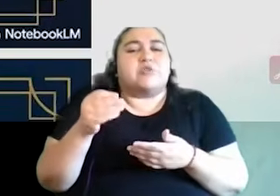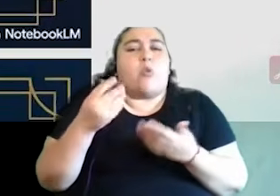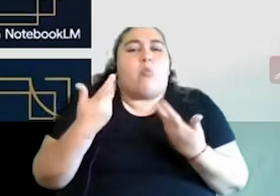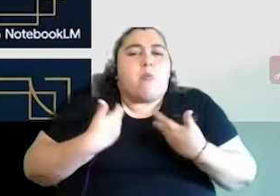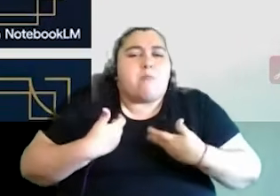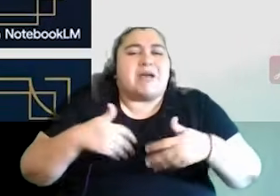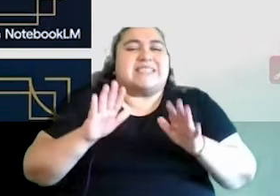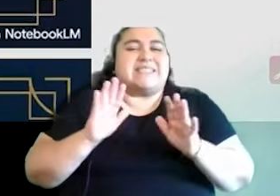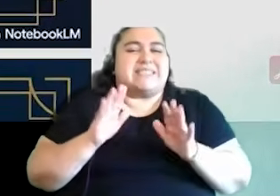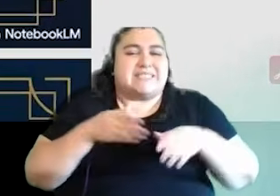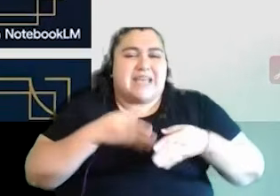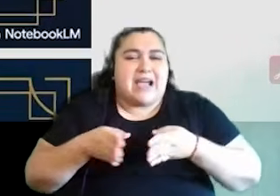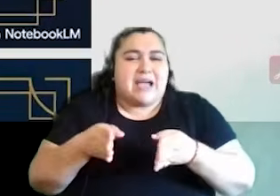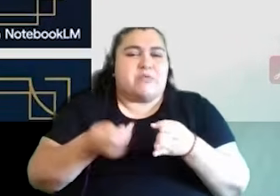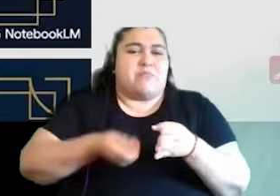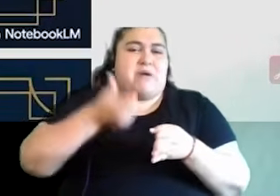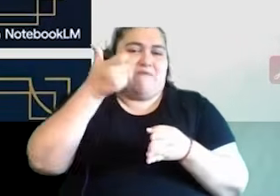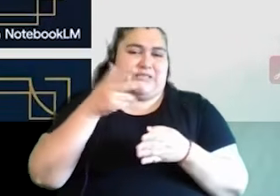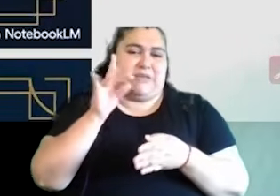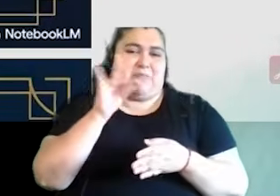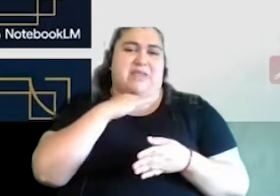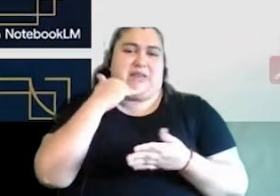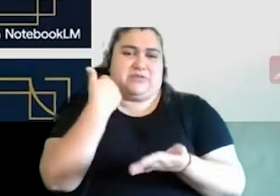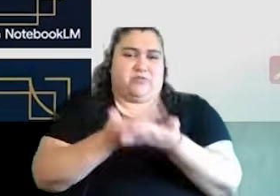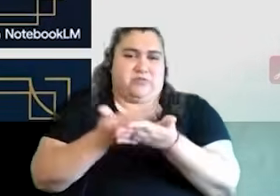declaración jurada.